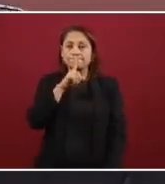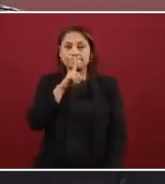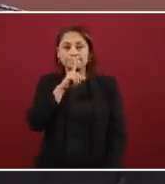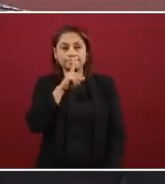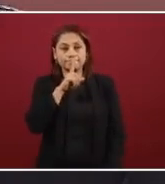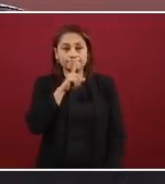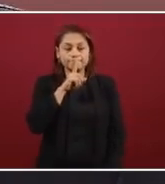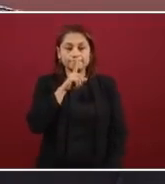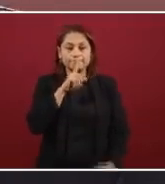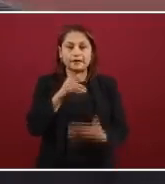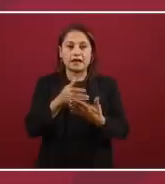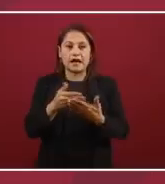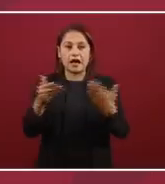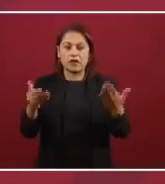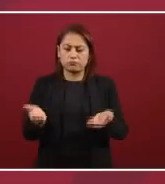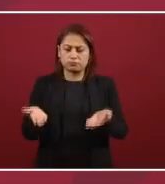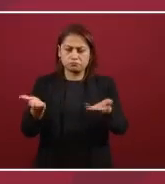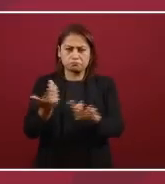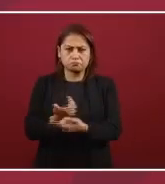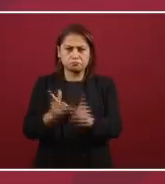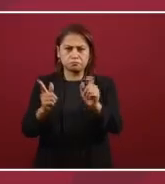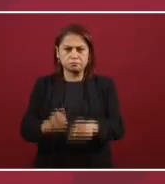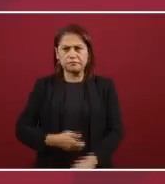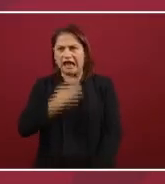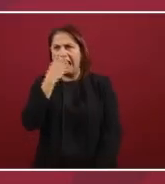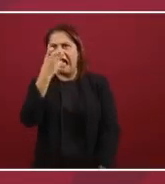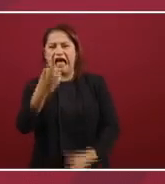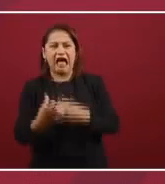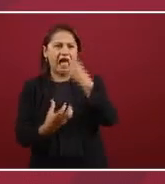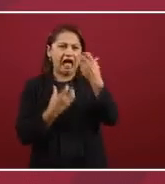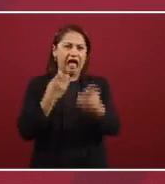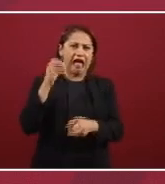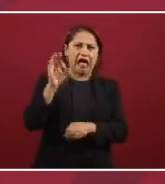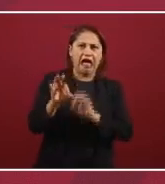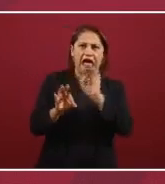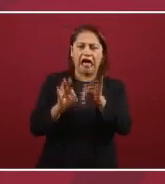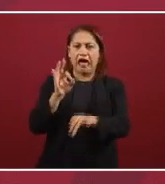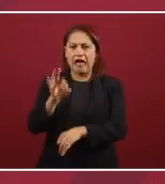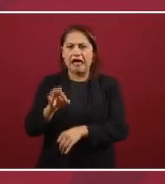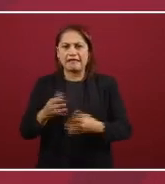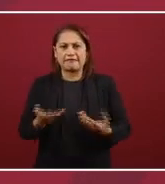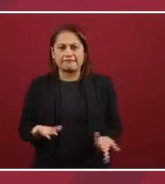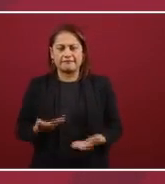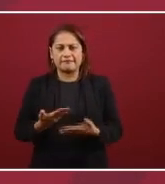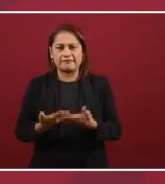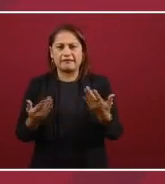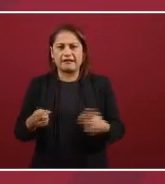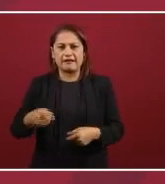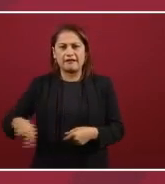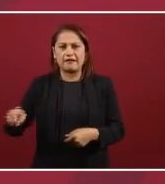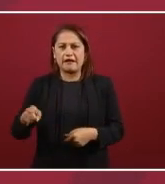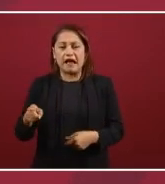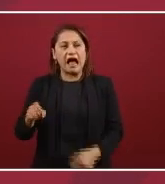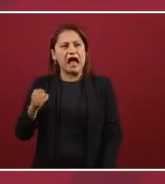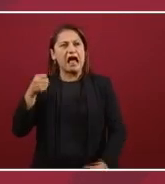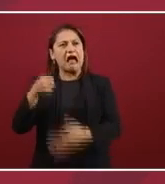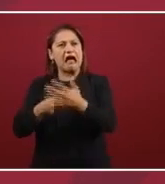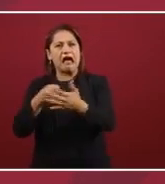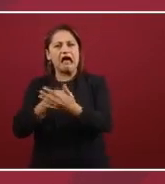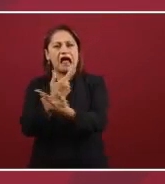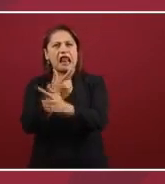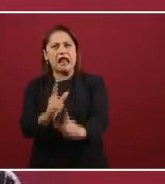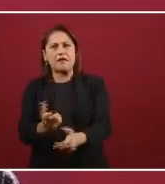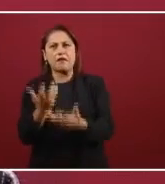gritan como pregoneros y se convirtieron ya de la noche a la mañana en paladines de la libertad.